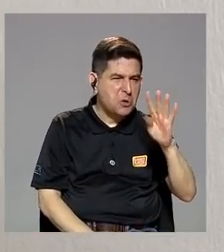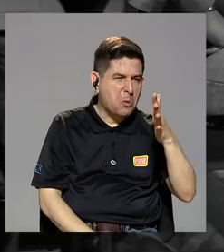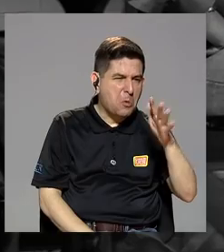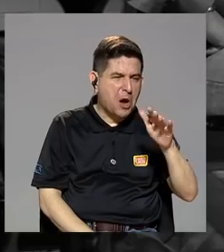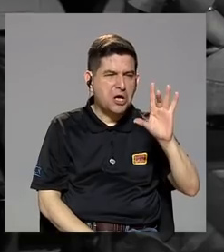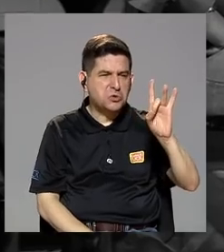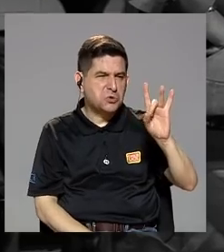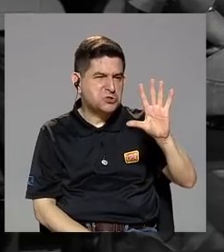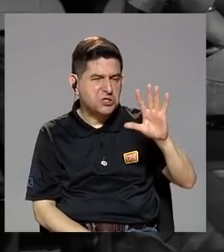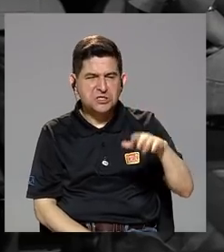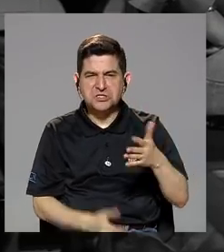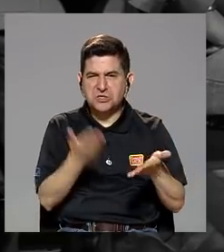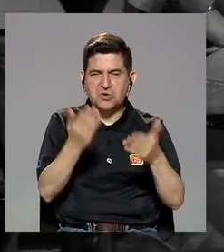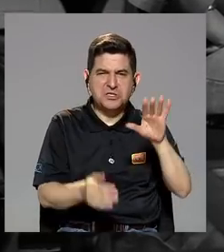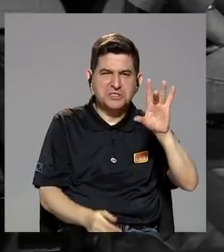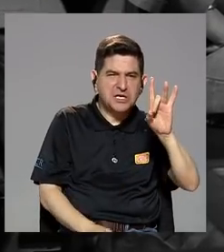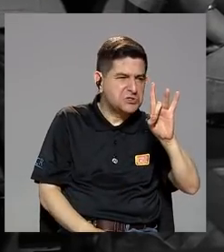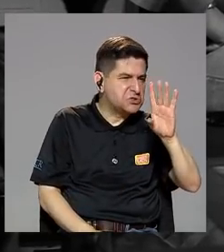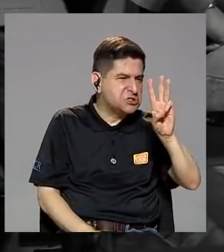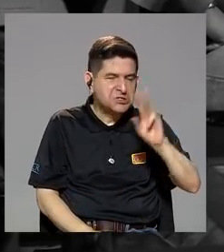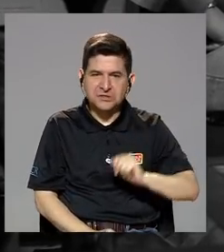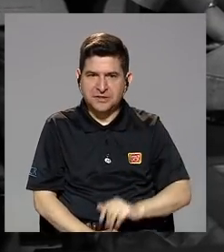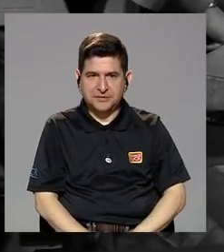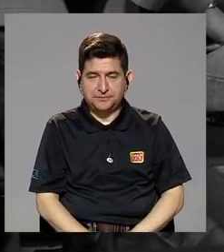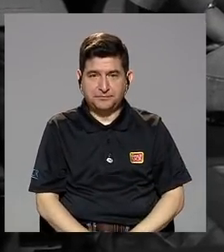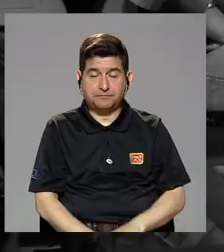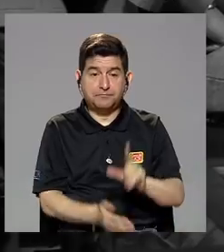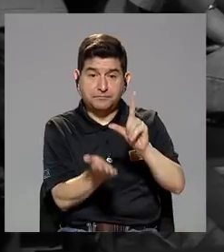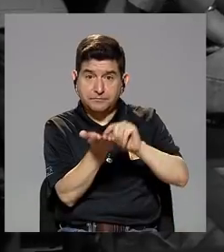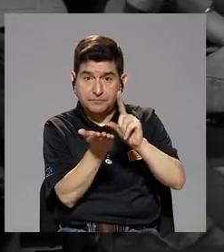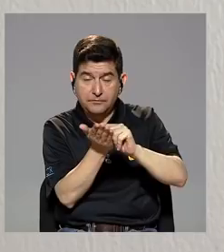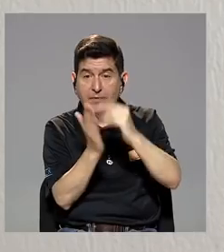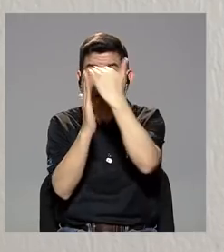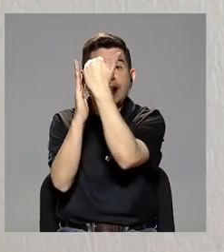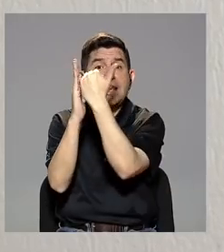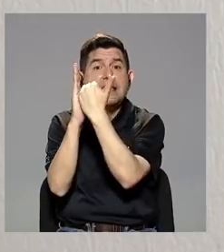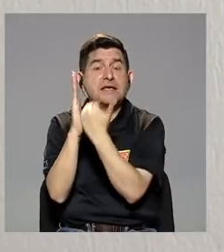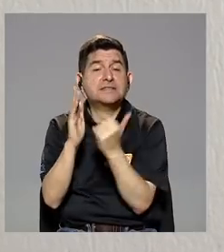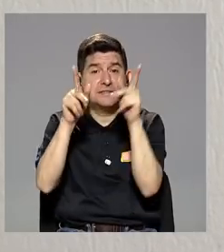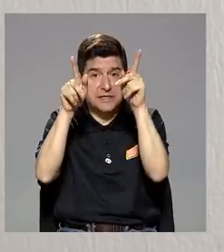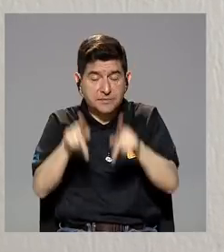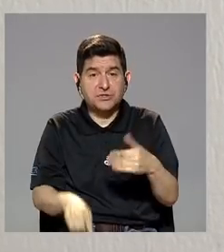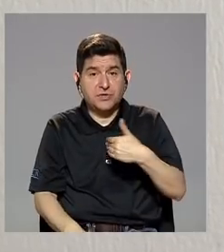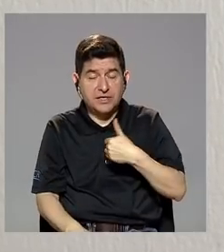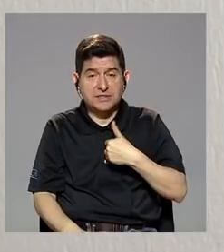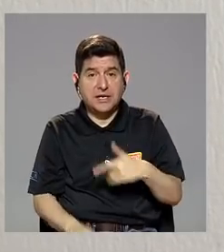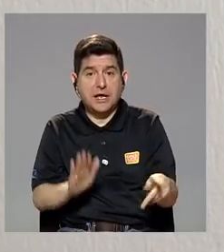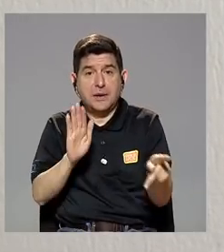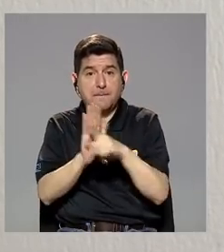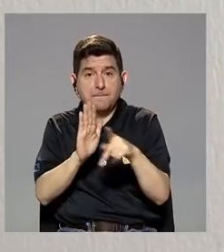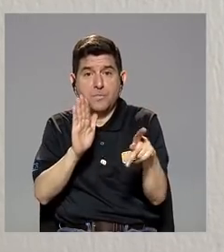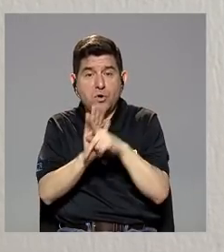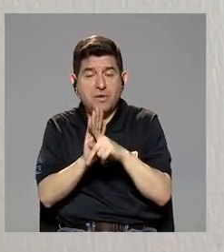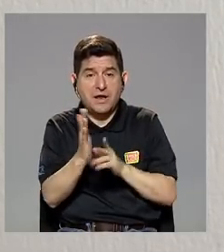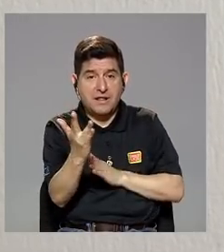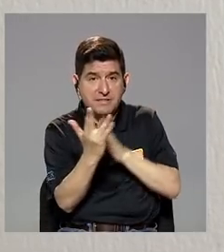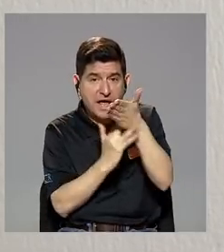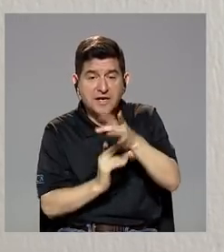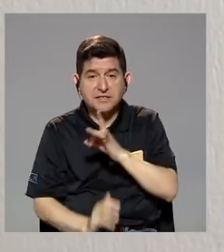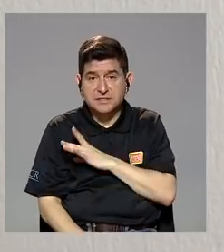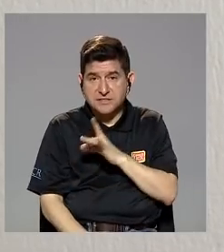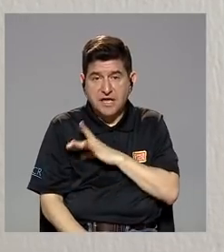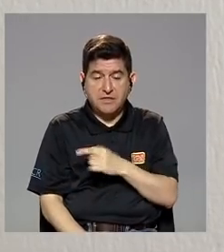85 86 más o menos y se publican listas de la gente que tenía prohibición de entrar a chile